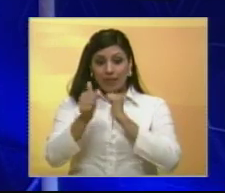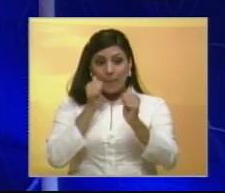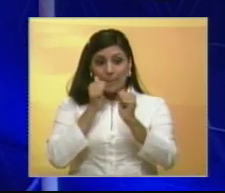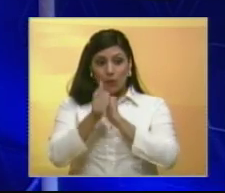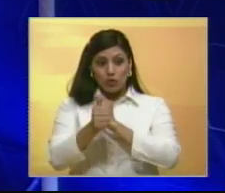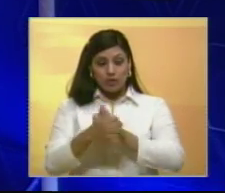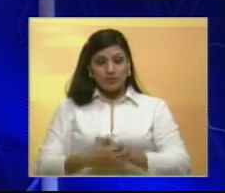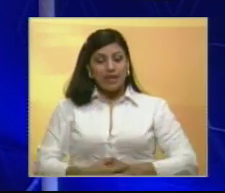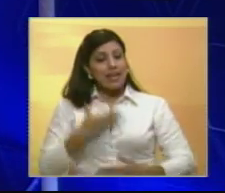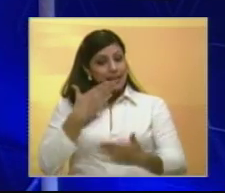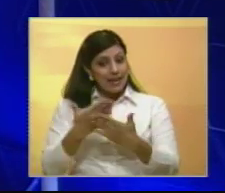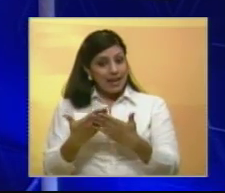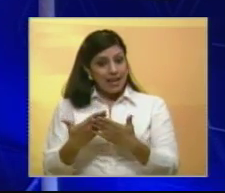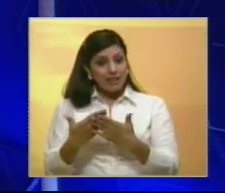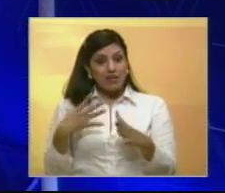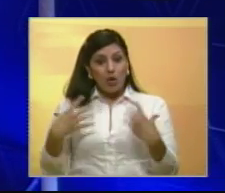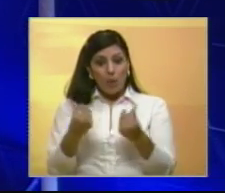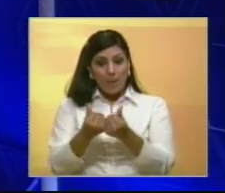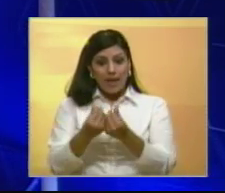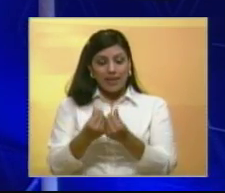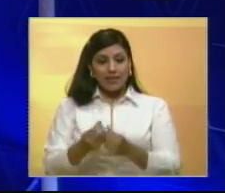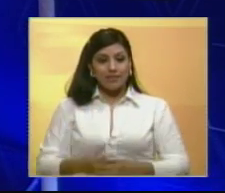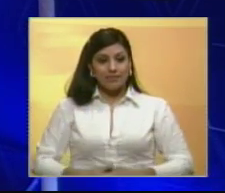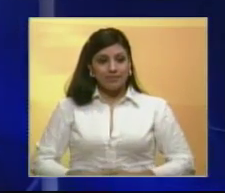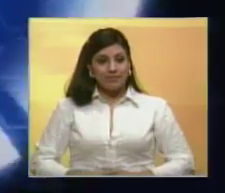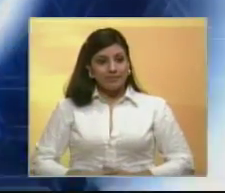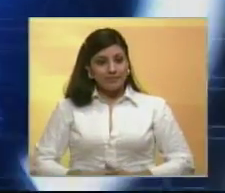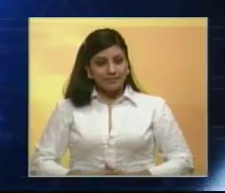Noticiero Venevisión. Gracias por su compañía.